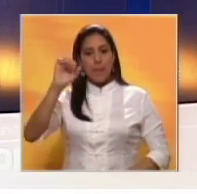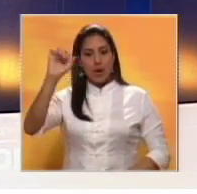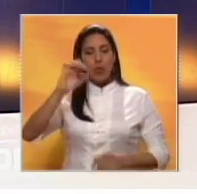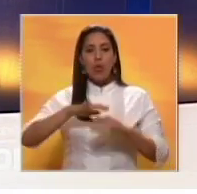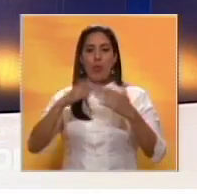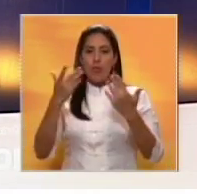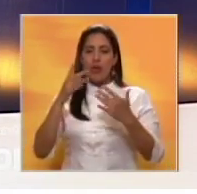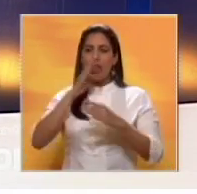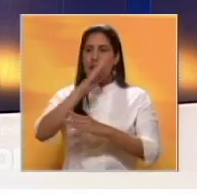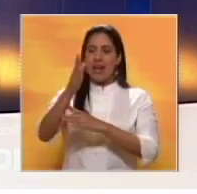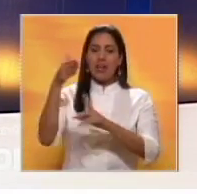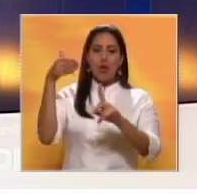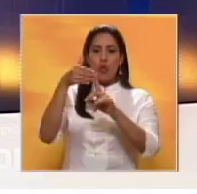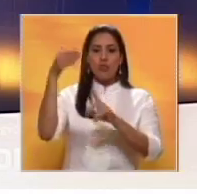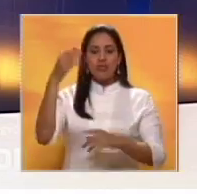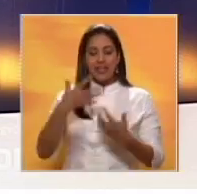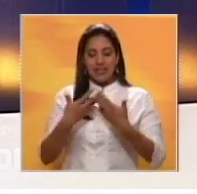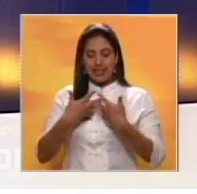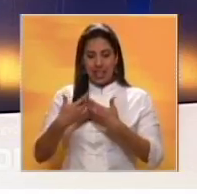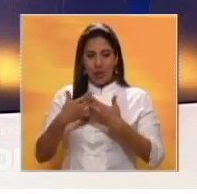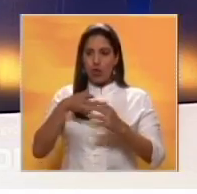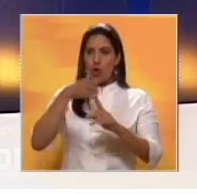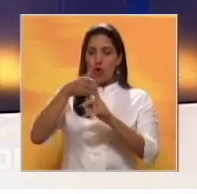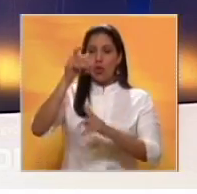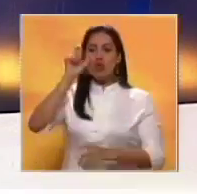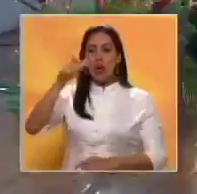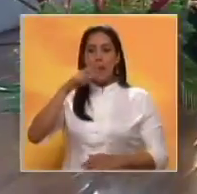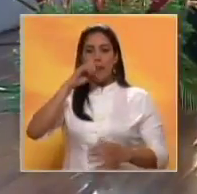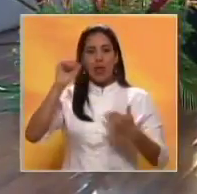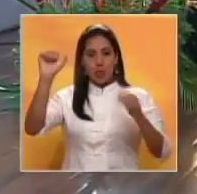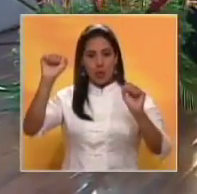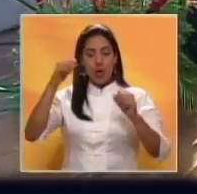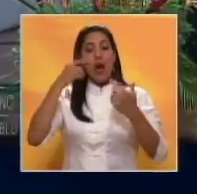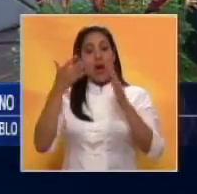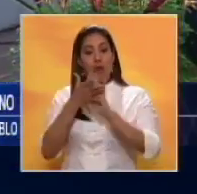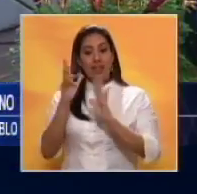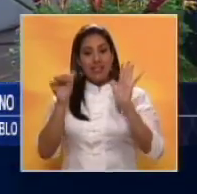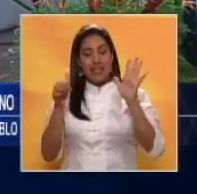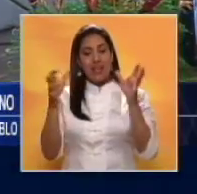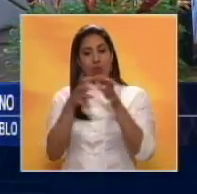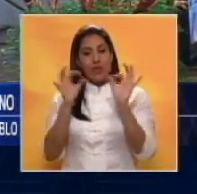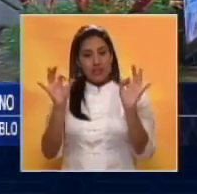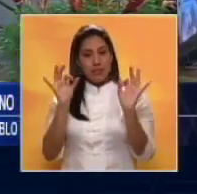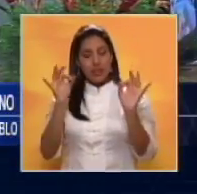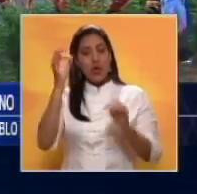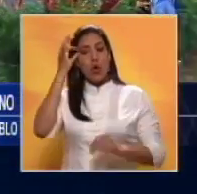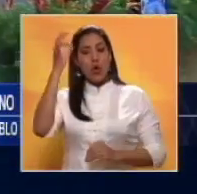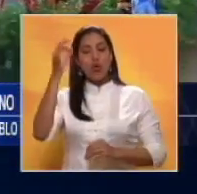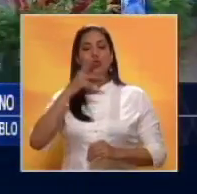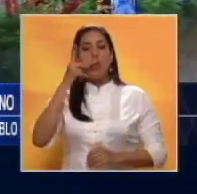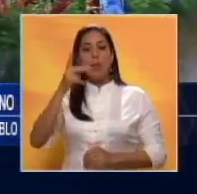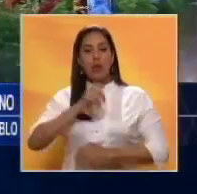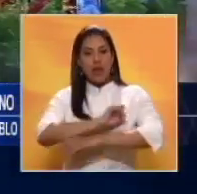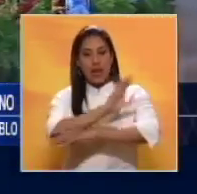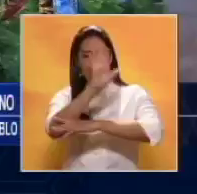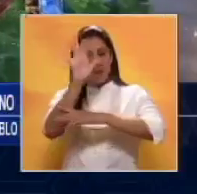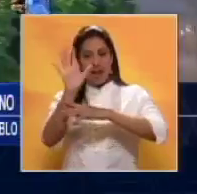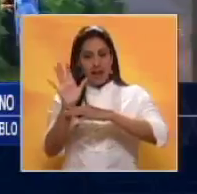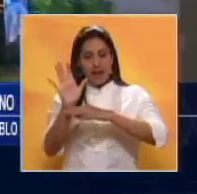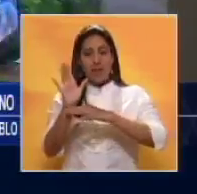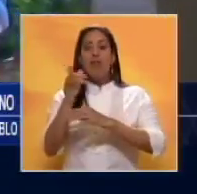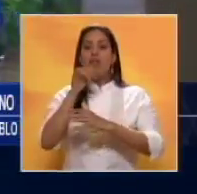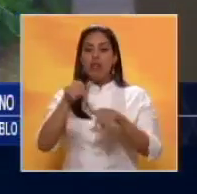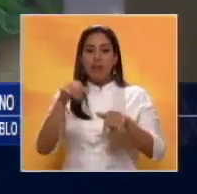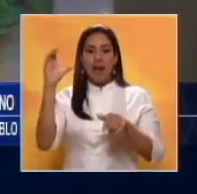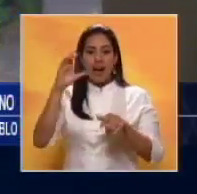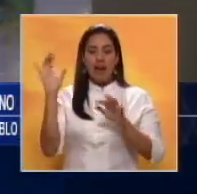Maduro, tras las sanciones del gobierno de Estados Unidos en su contra, al culminar la sexta reunión extraordinaria del Consejo Política del ALBA TCP